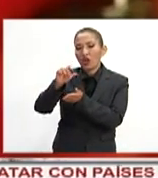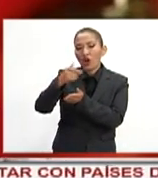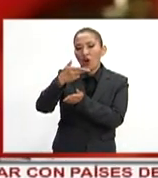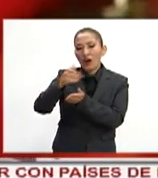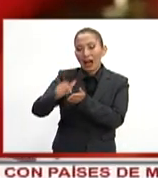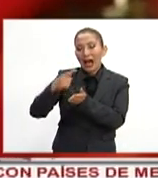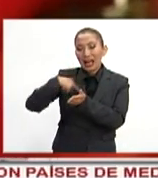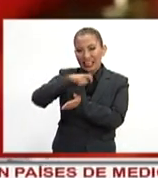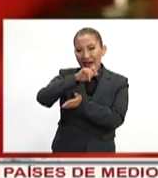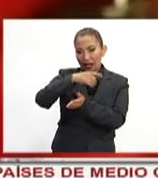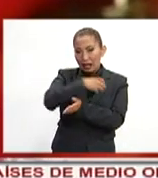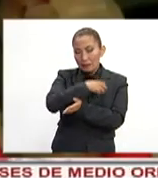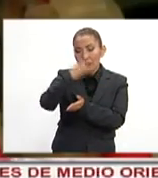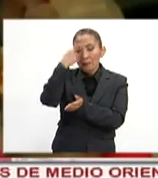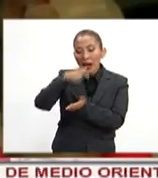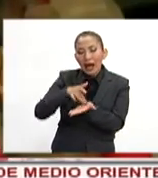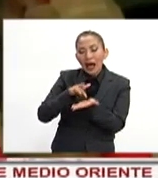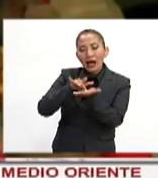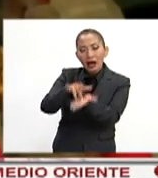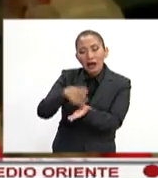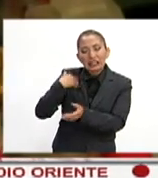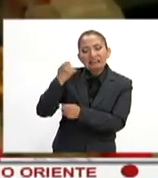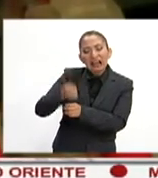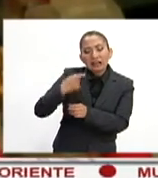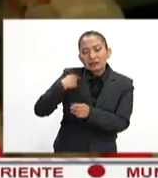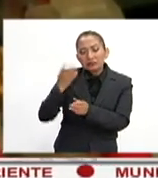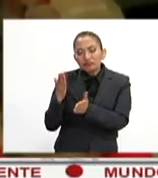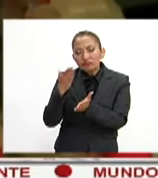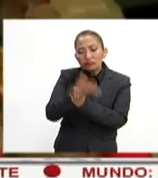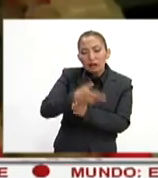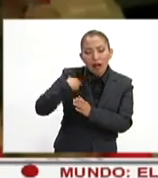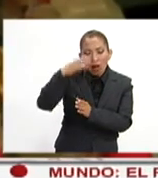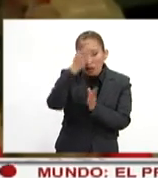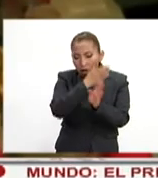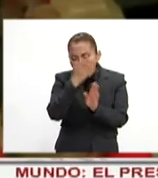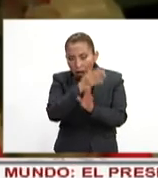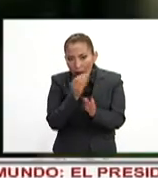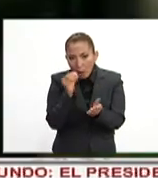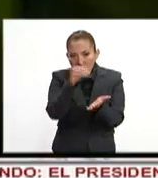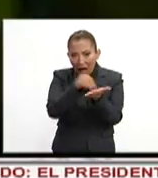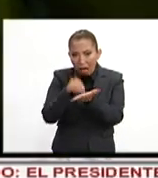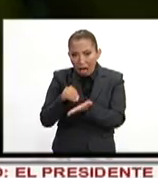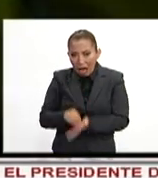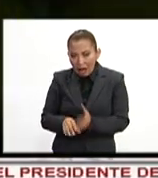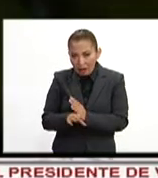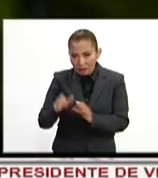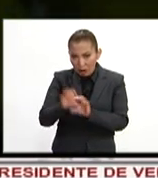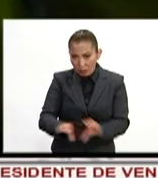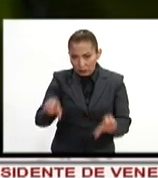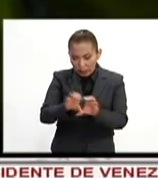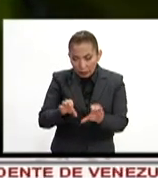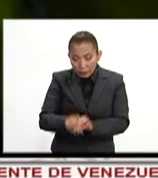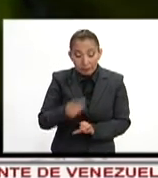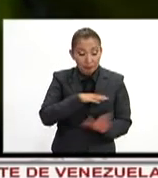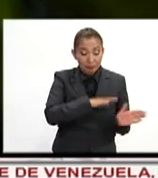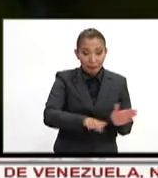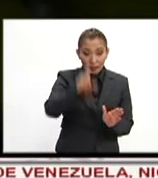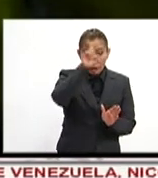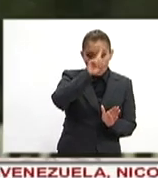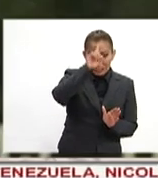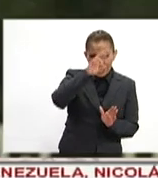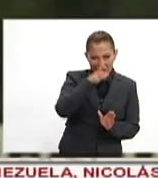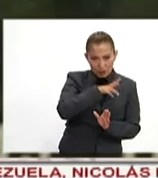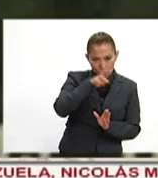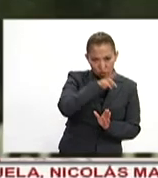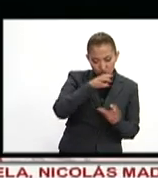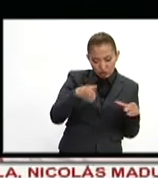capital de Qatar, para ayudar al gobierno a investigar el presunto incidente de piratería cibernética. Por su parte, el consejero de Vladimir